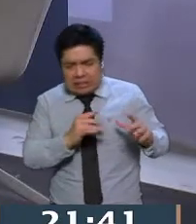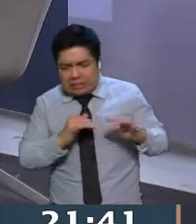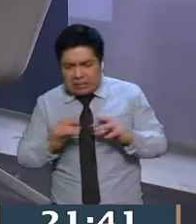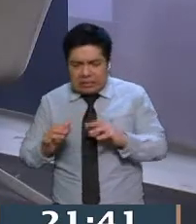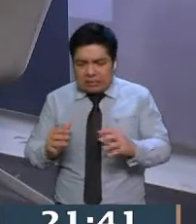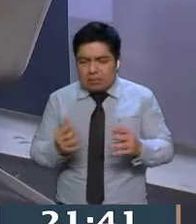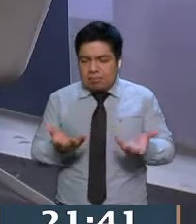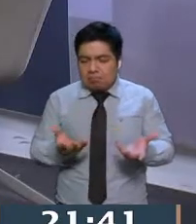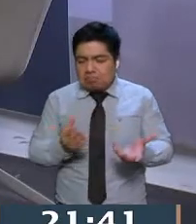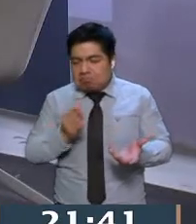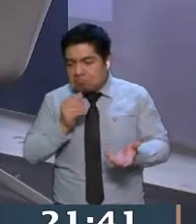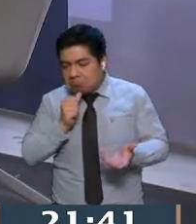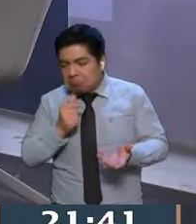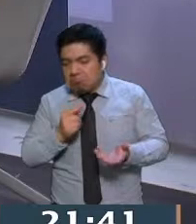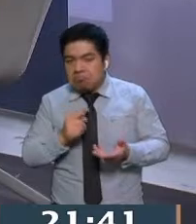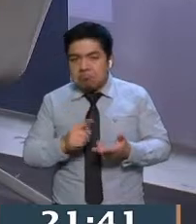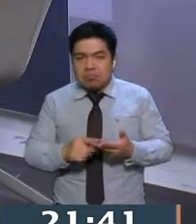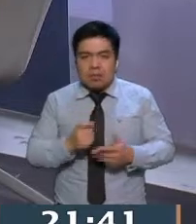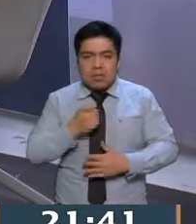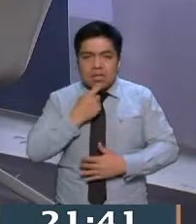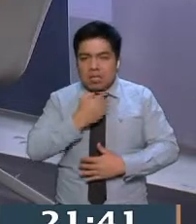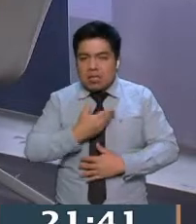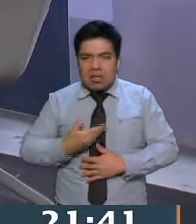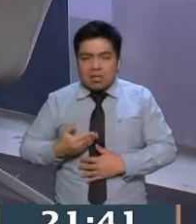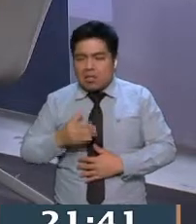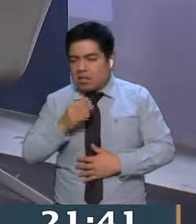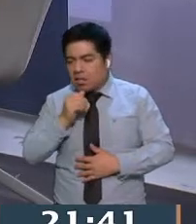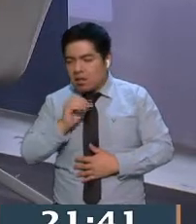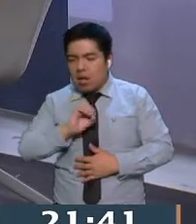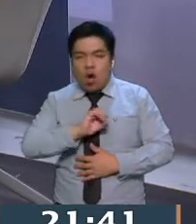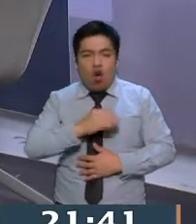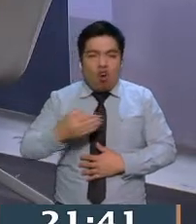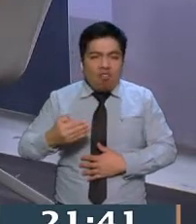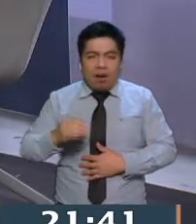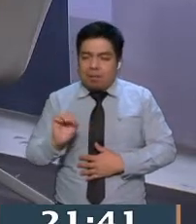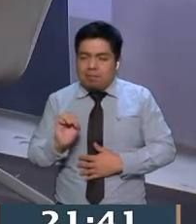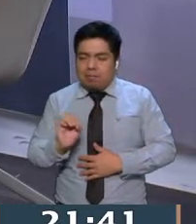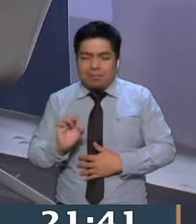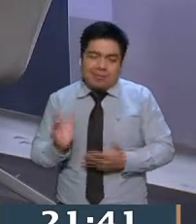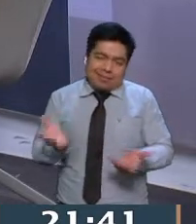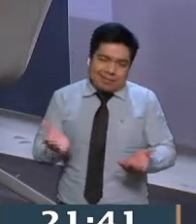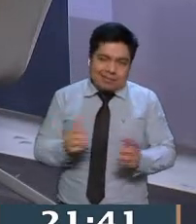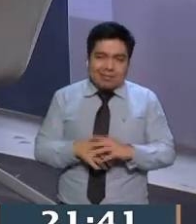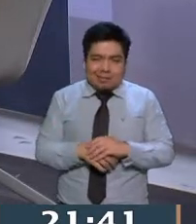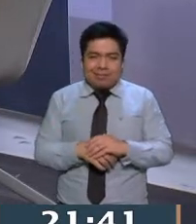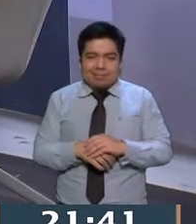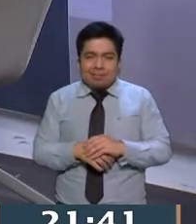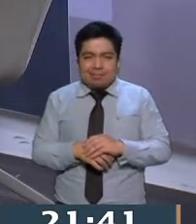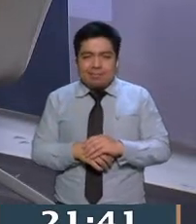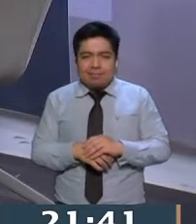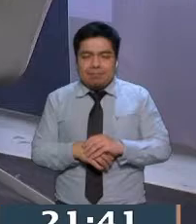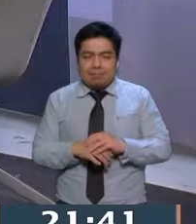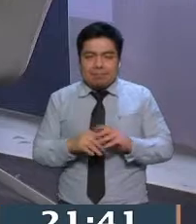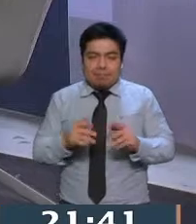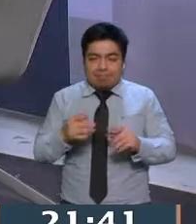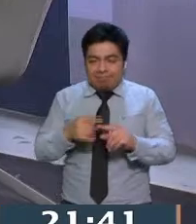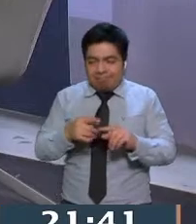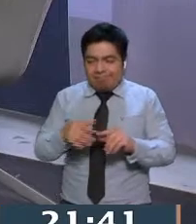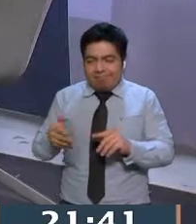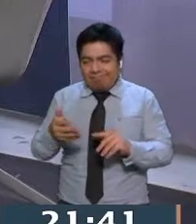no lo ha juntado ni López Obrador, ¿no? Iba a decir ni Obama, pero pues no, ya no aplica. Entonces, creo que también son de